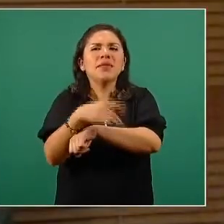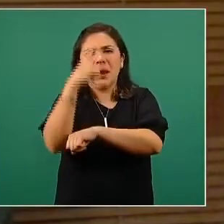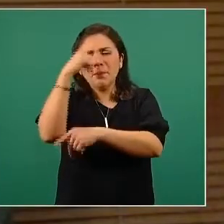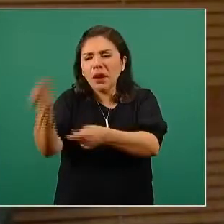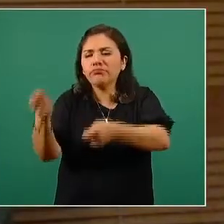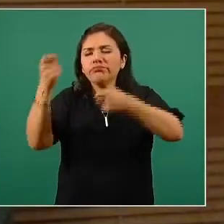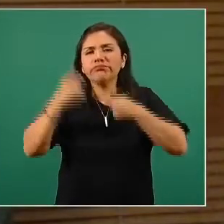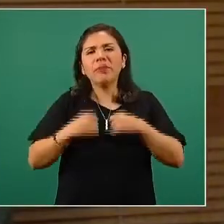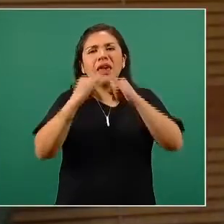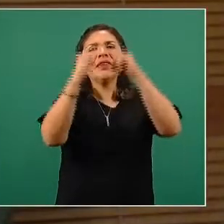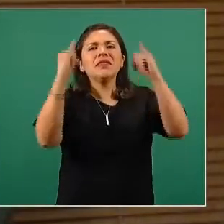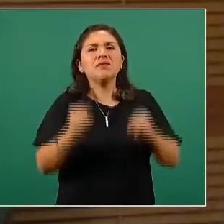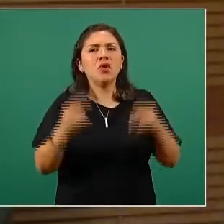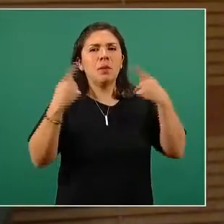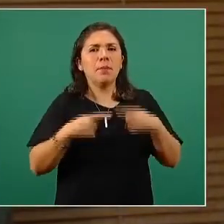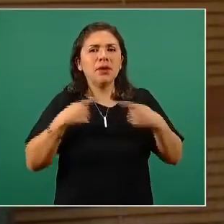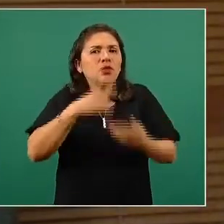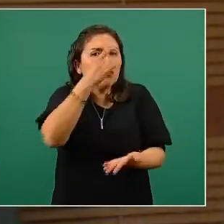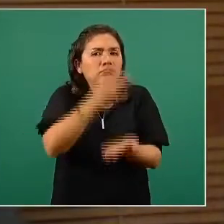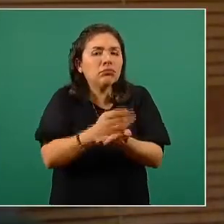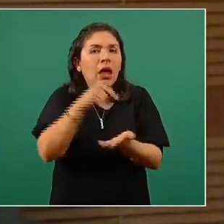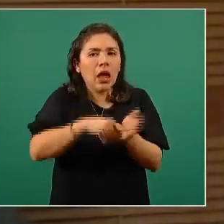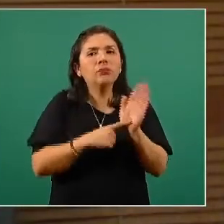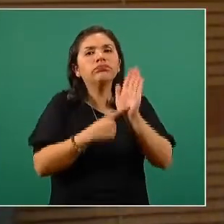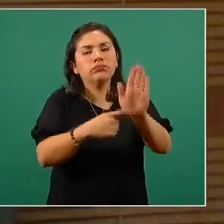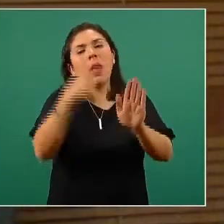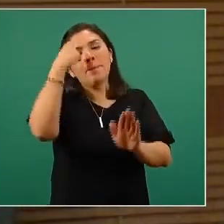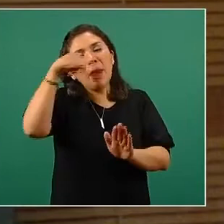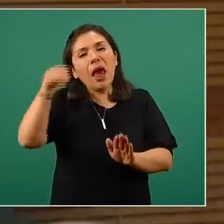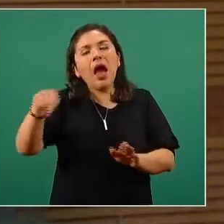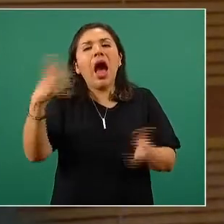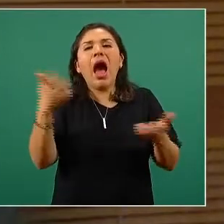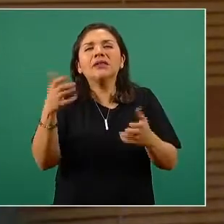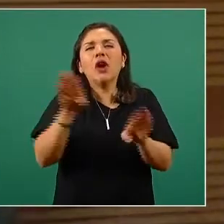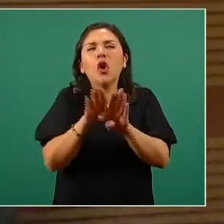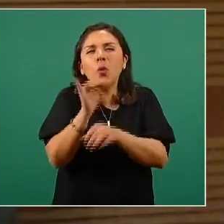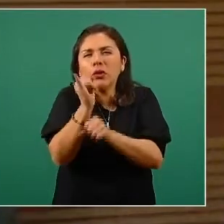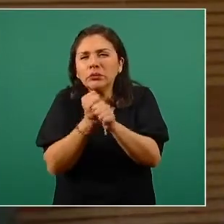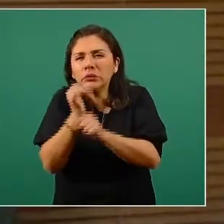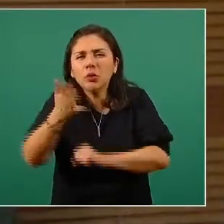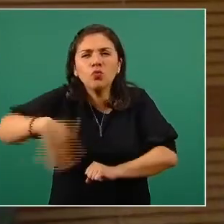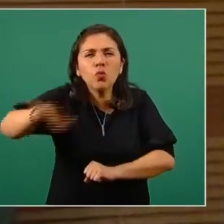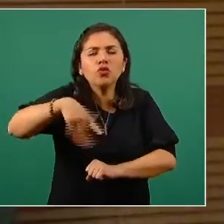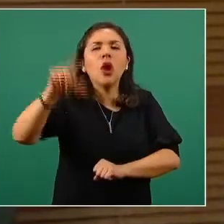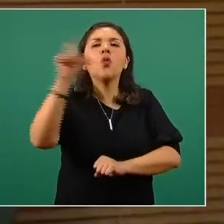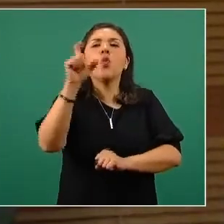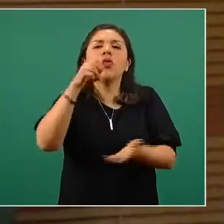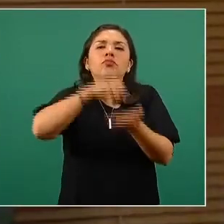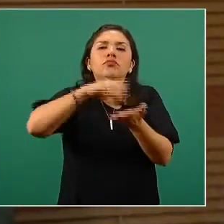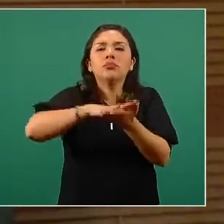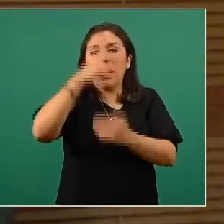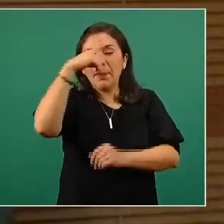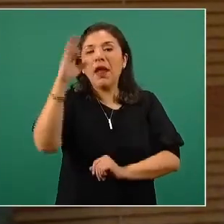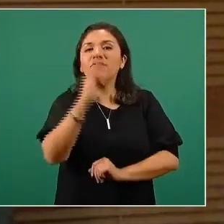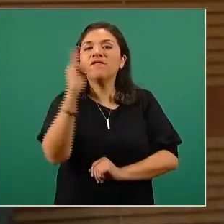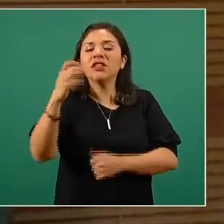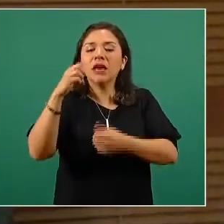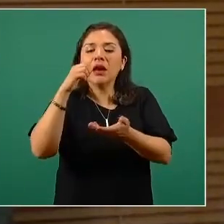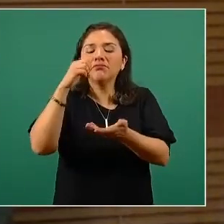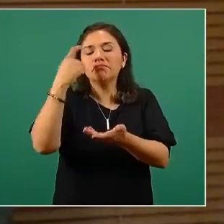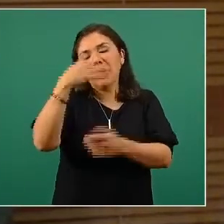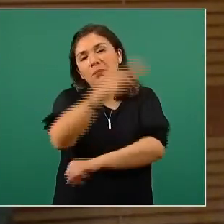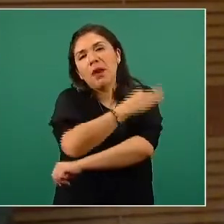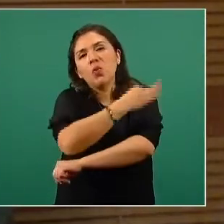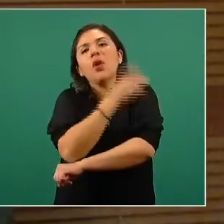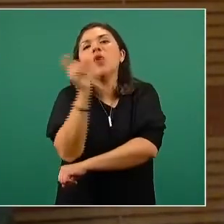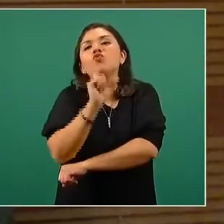identificación individual que nos permite hacer también el rastreo y la programación de las dosis cuando lo